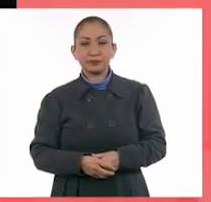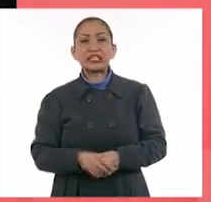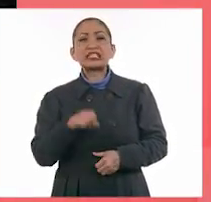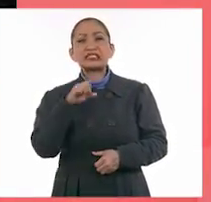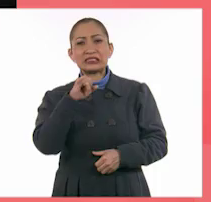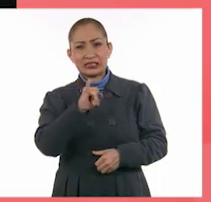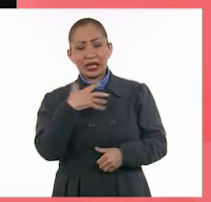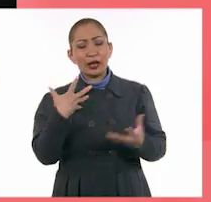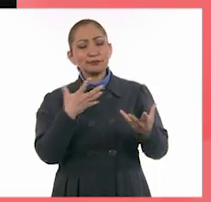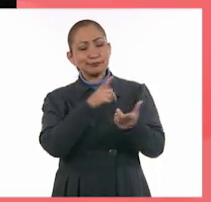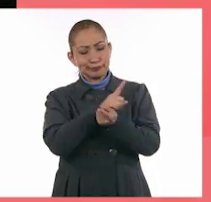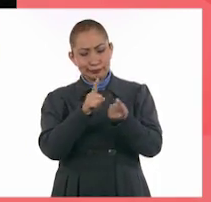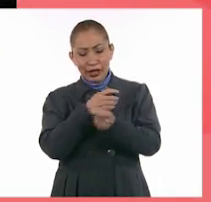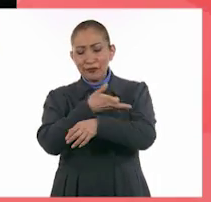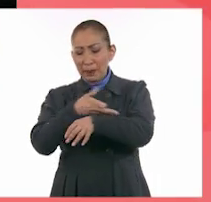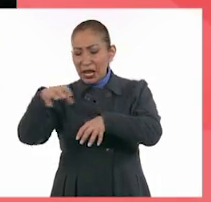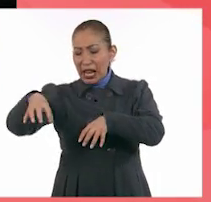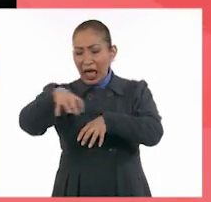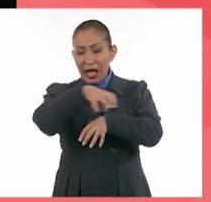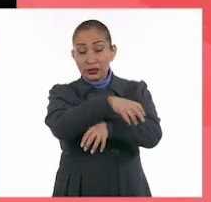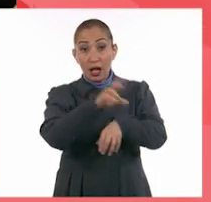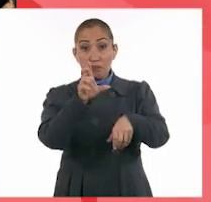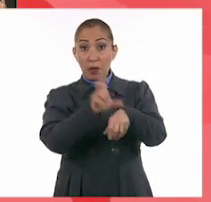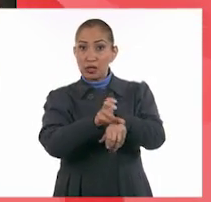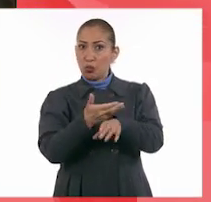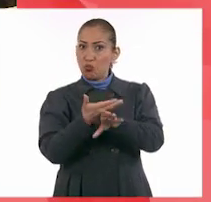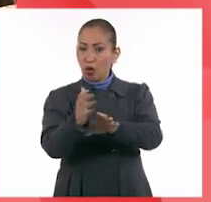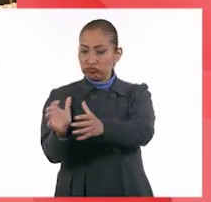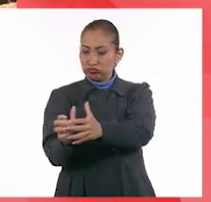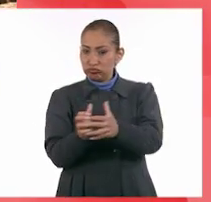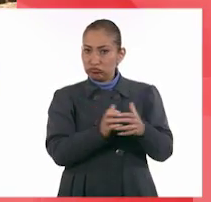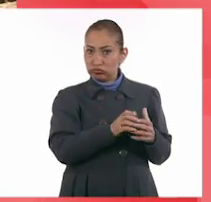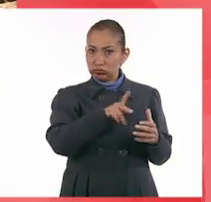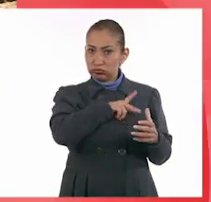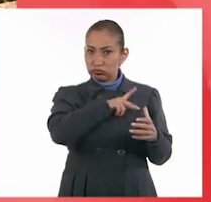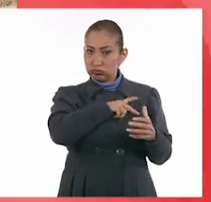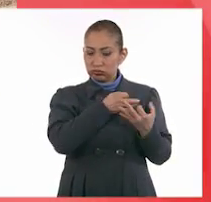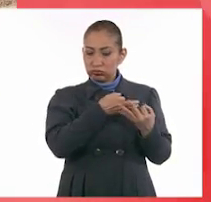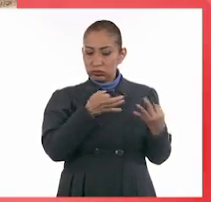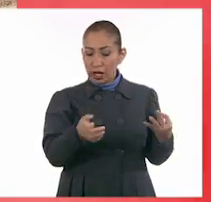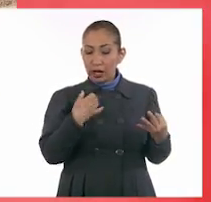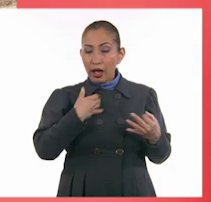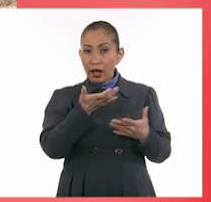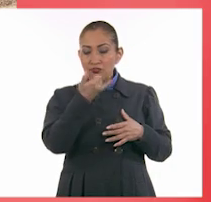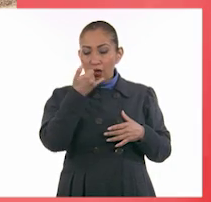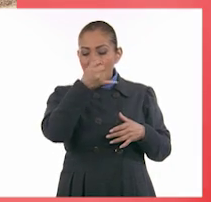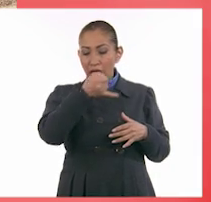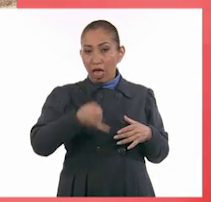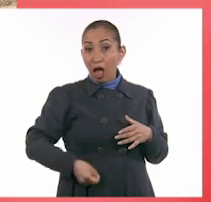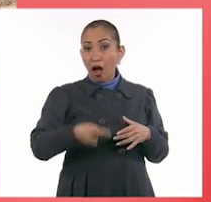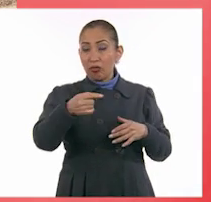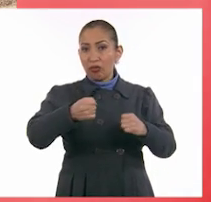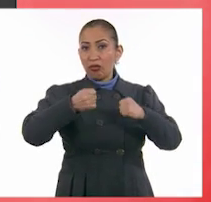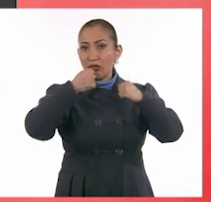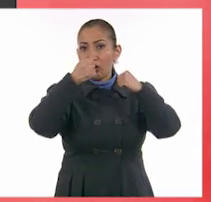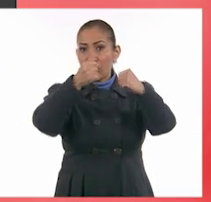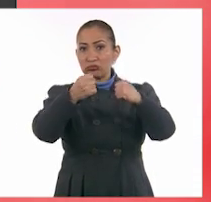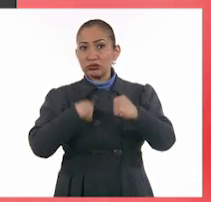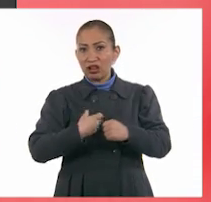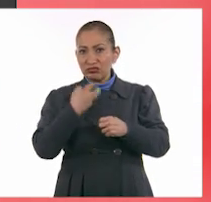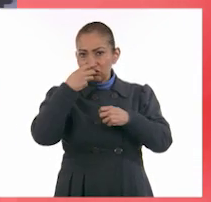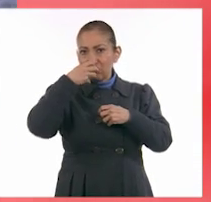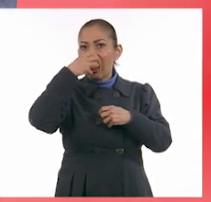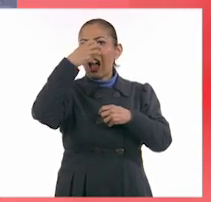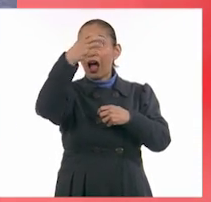Aunque suelen convivir varias familias, los machos son muy territoriales y suelen marcar su territorio con un poderoso y grave